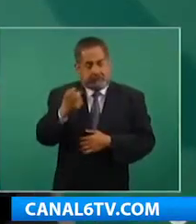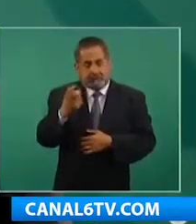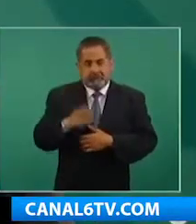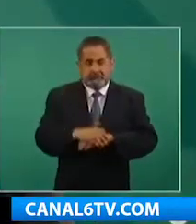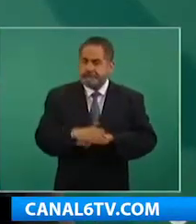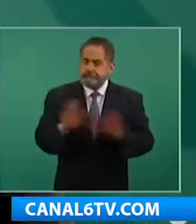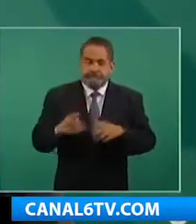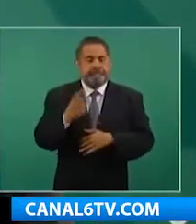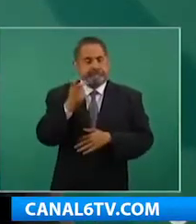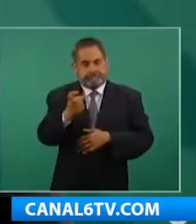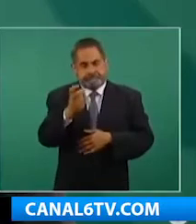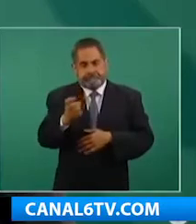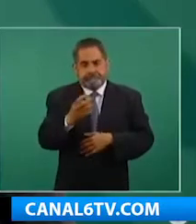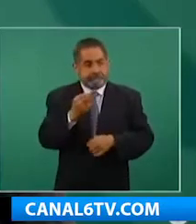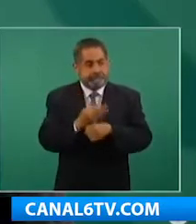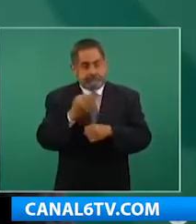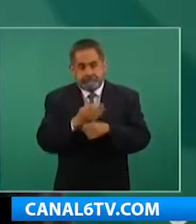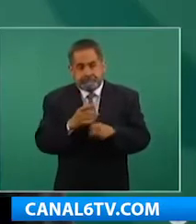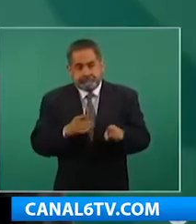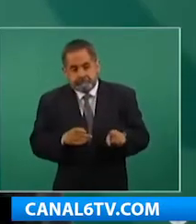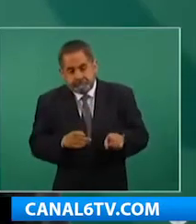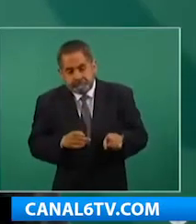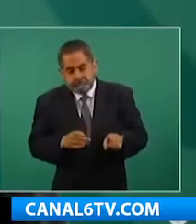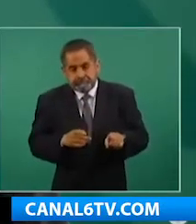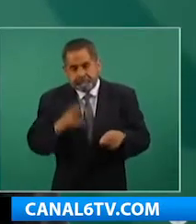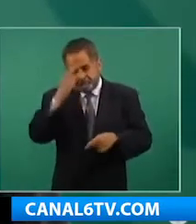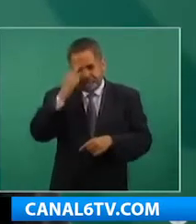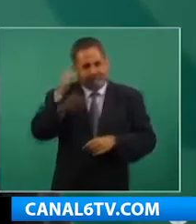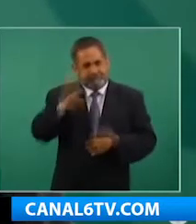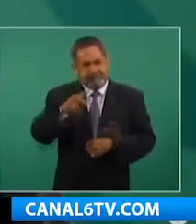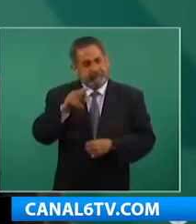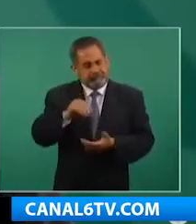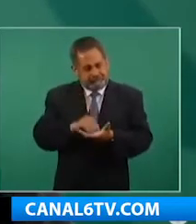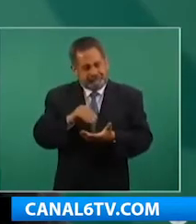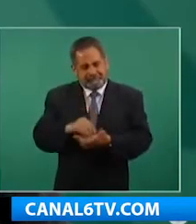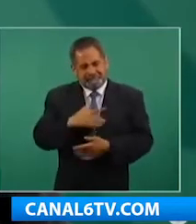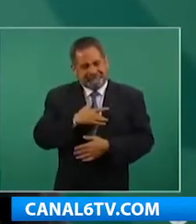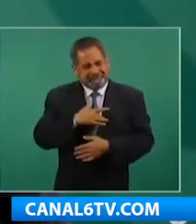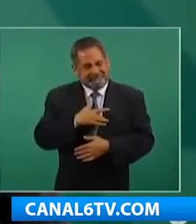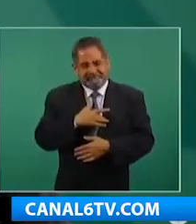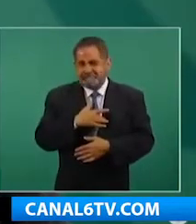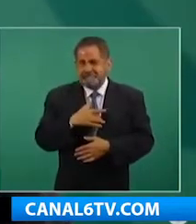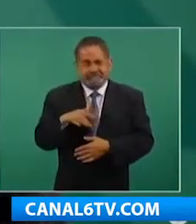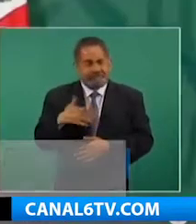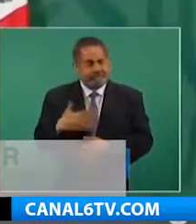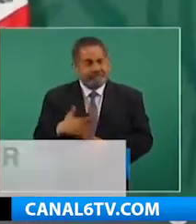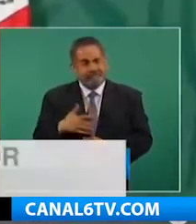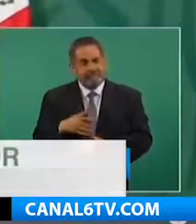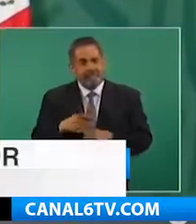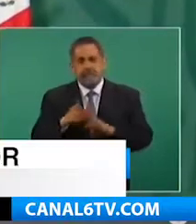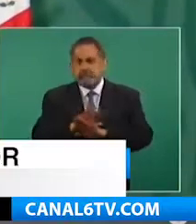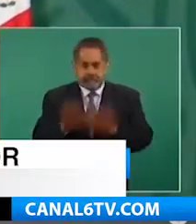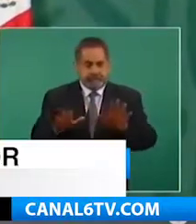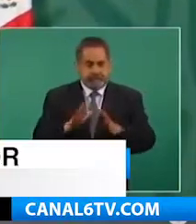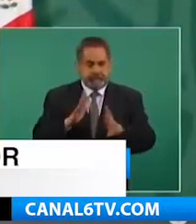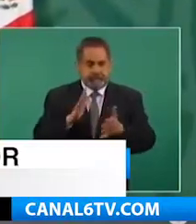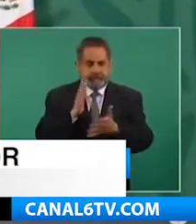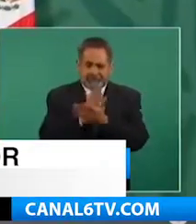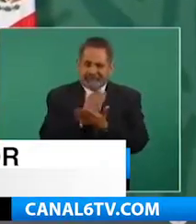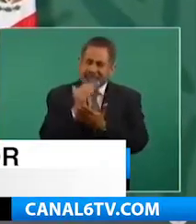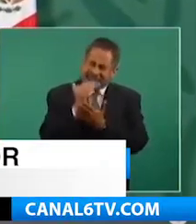eso este accidente tan lamentable de Hidalgo. Entonces, eso ya se